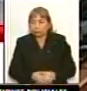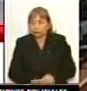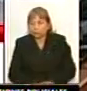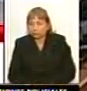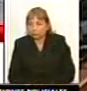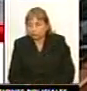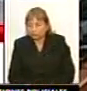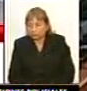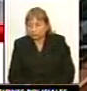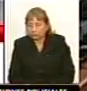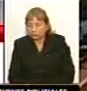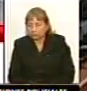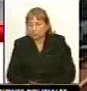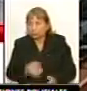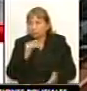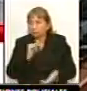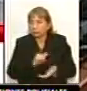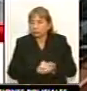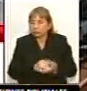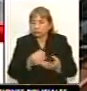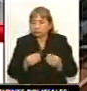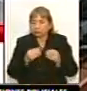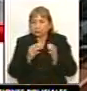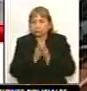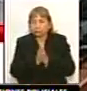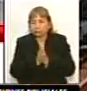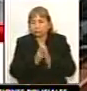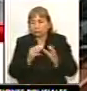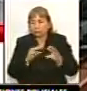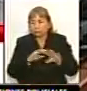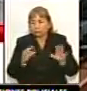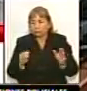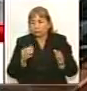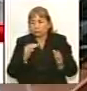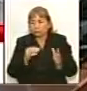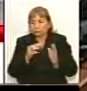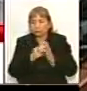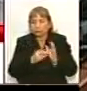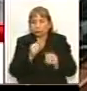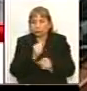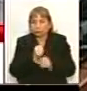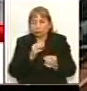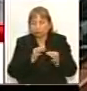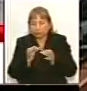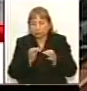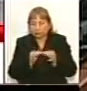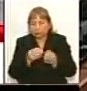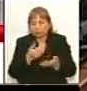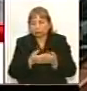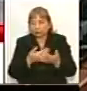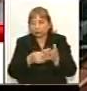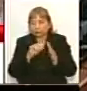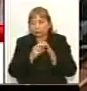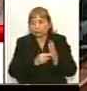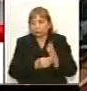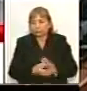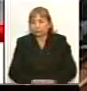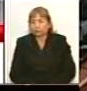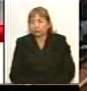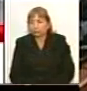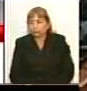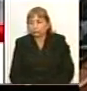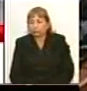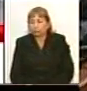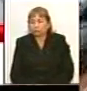proyecto. No, si es que es aún pedido a la mesa para que el ministro de Trabajo venga y nos explique bien este proyecto.